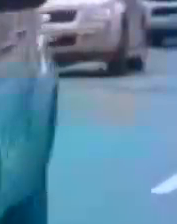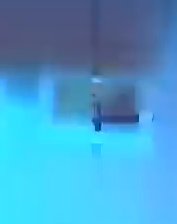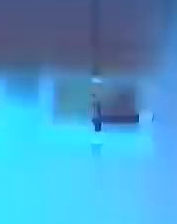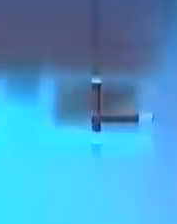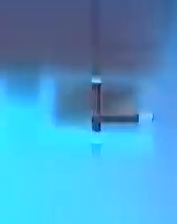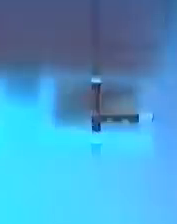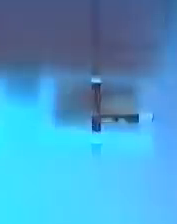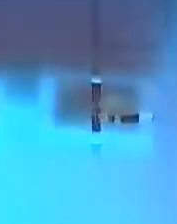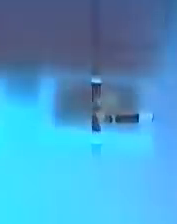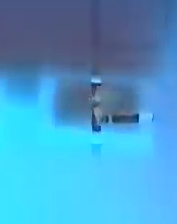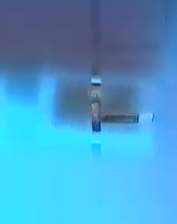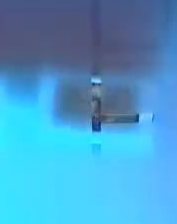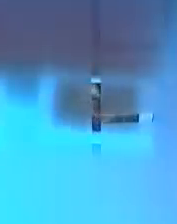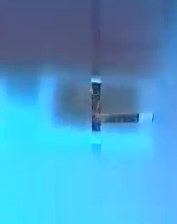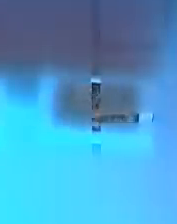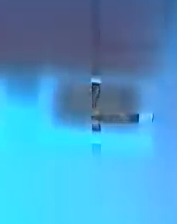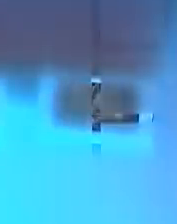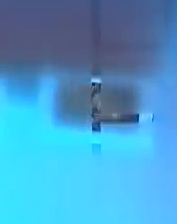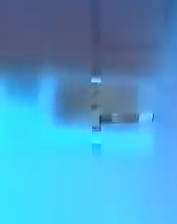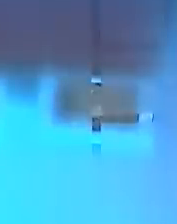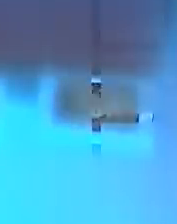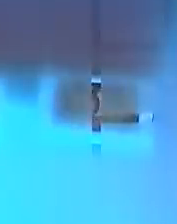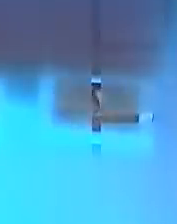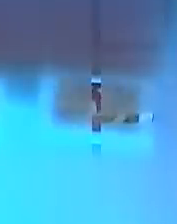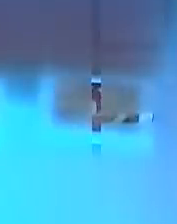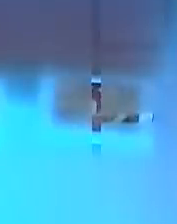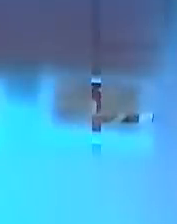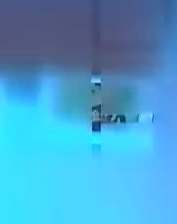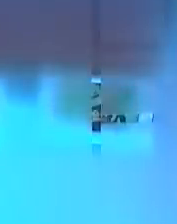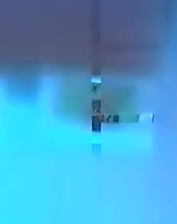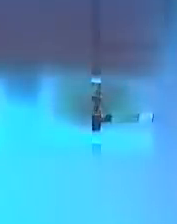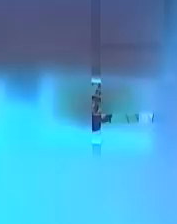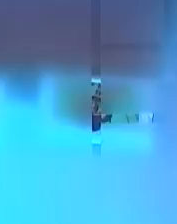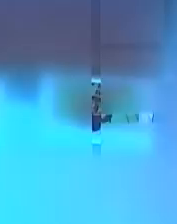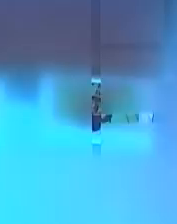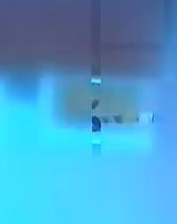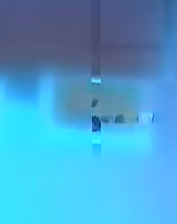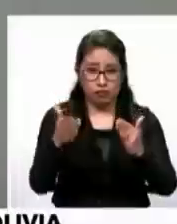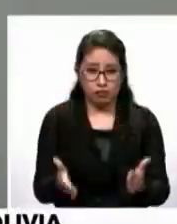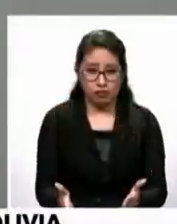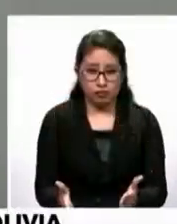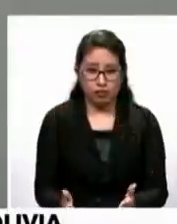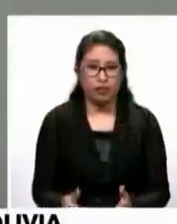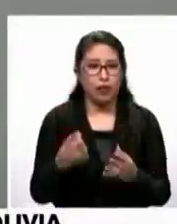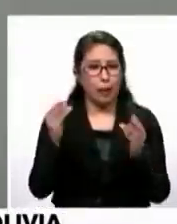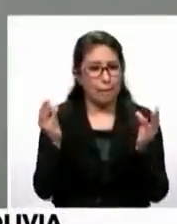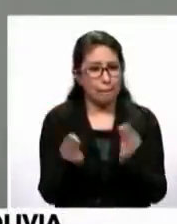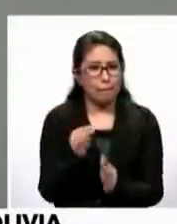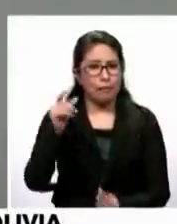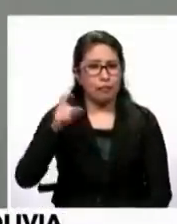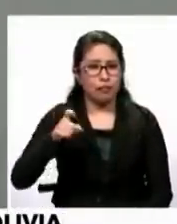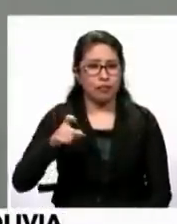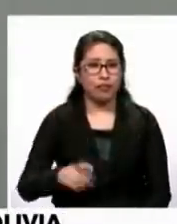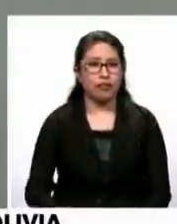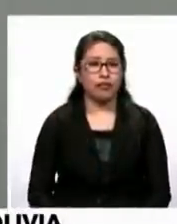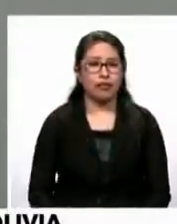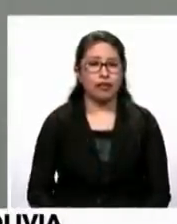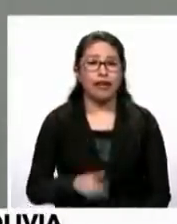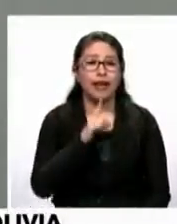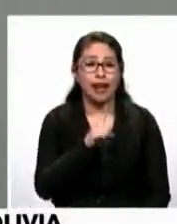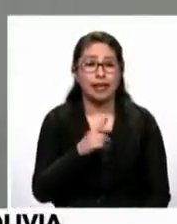Vamos con la información hasta Trinidad, porque en este momento habla la presidenta del estado, Jeanine Áñez. Escuchemos. Más necesitan es